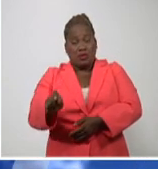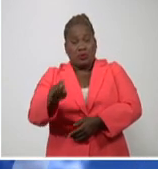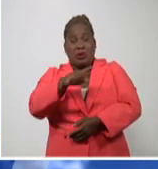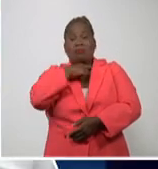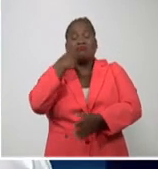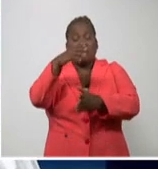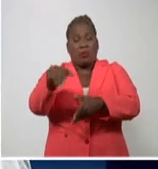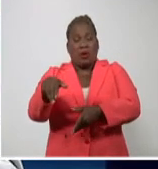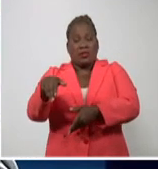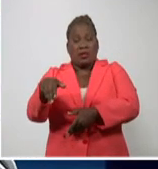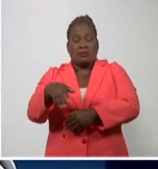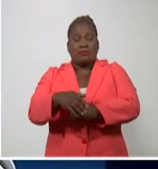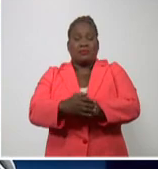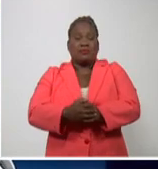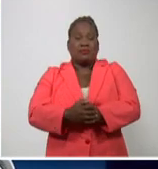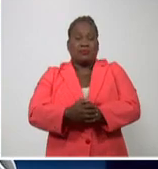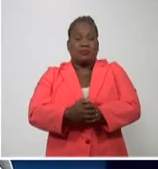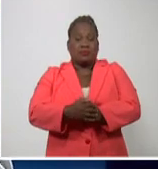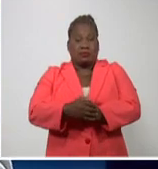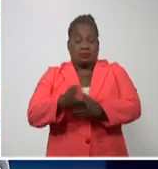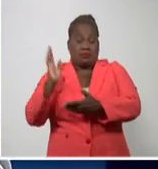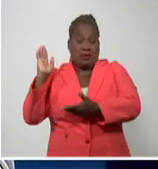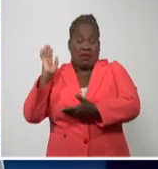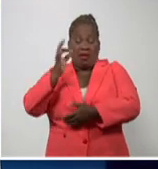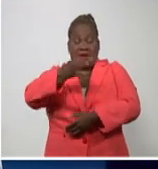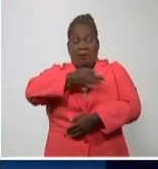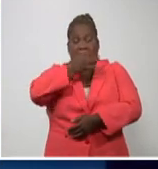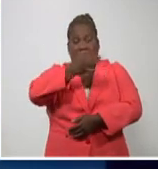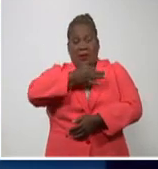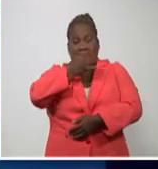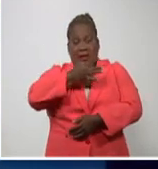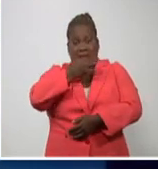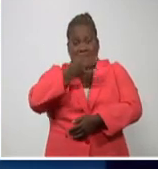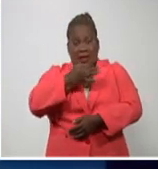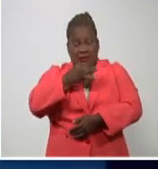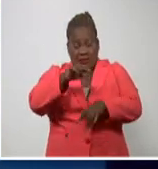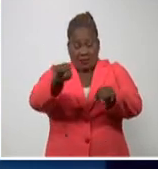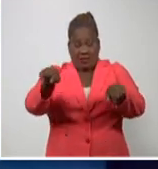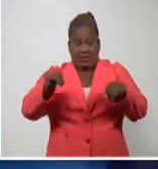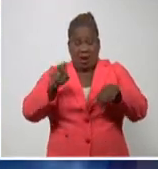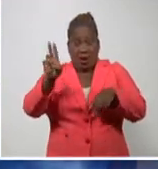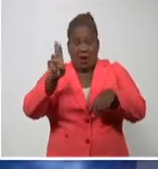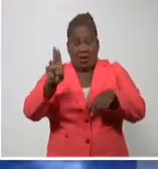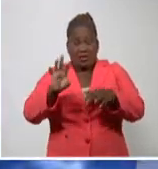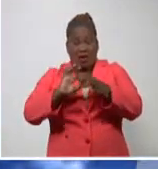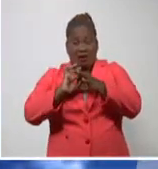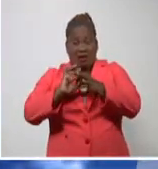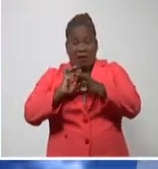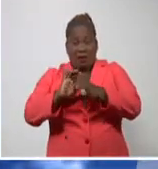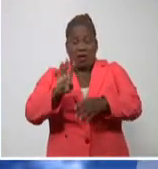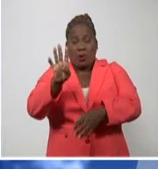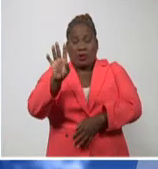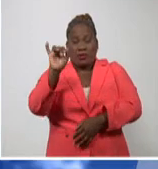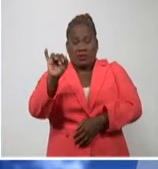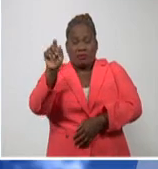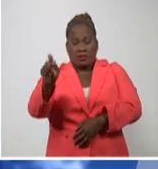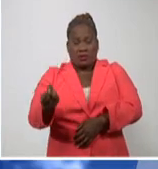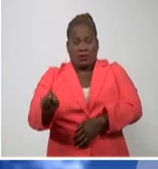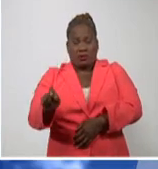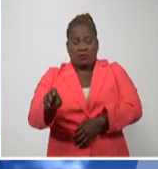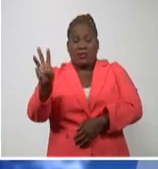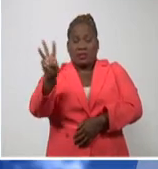base de base y enfermedad. otros no. El doctor Pero de Durán todas también formas se refirió es una a que en las condición salas de terapia intensiva se premolida que encuentran conlleva 46 a pacientes, gravedad